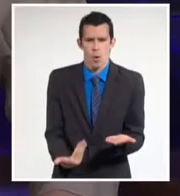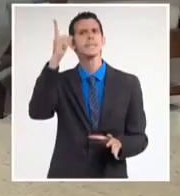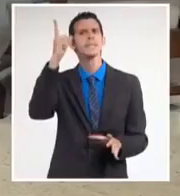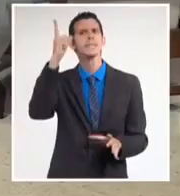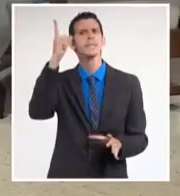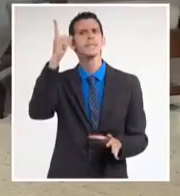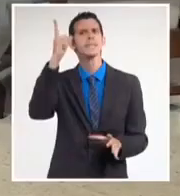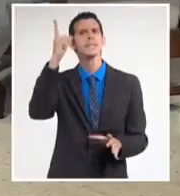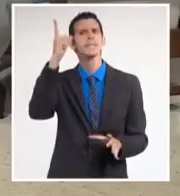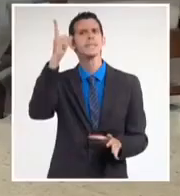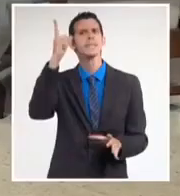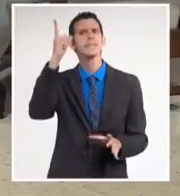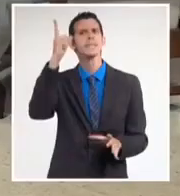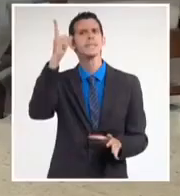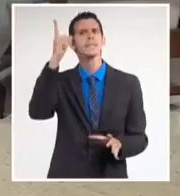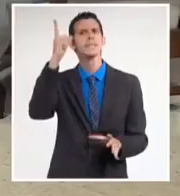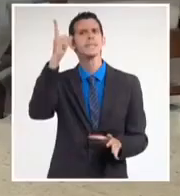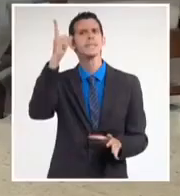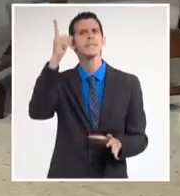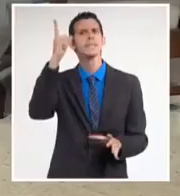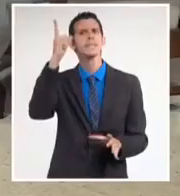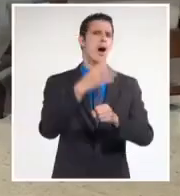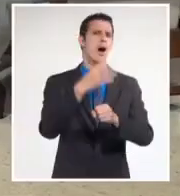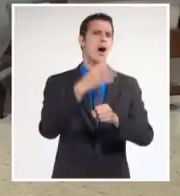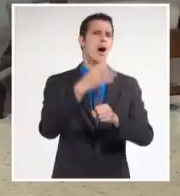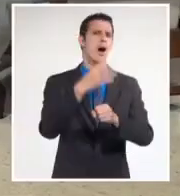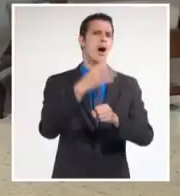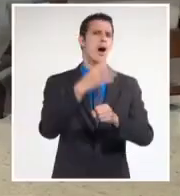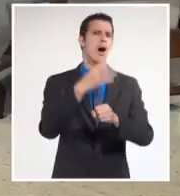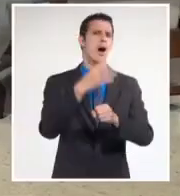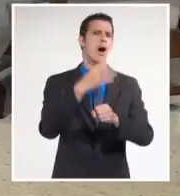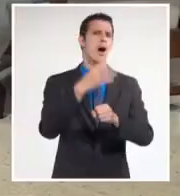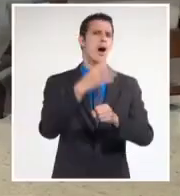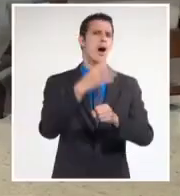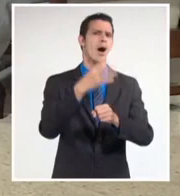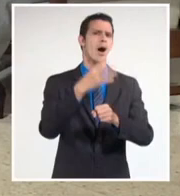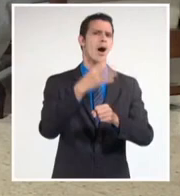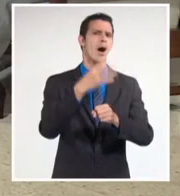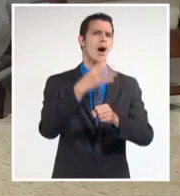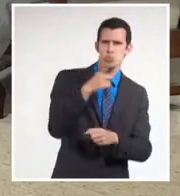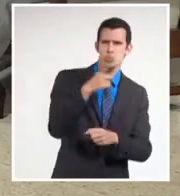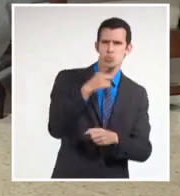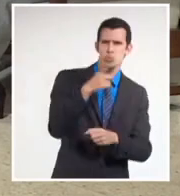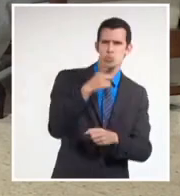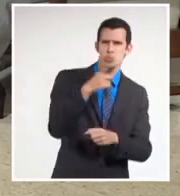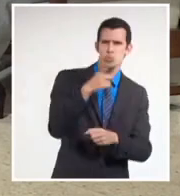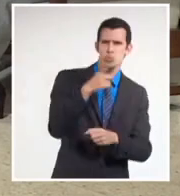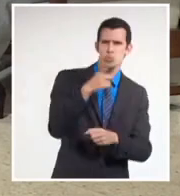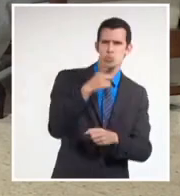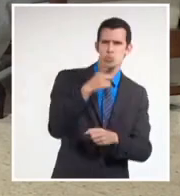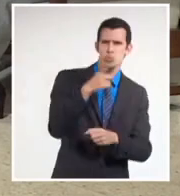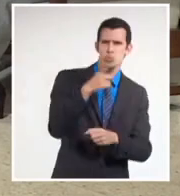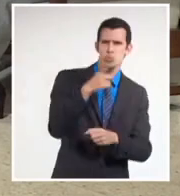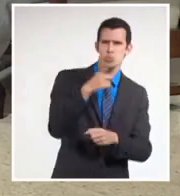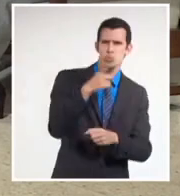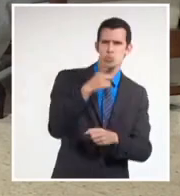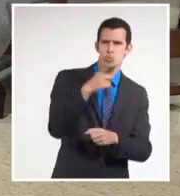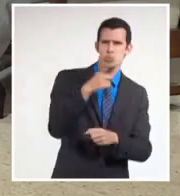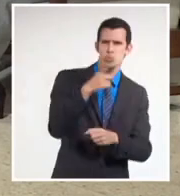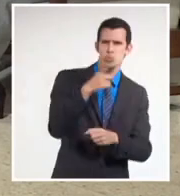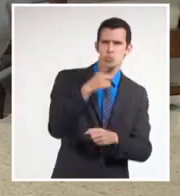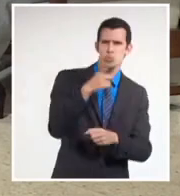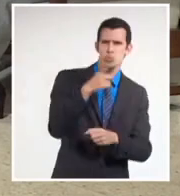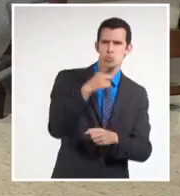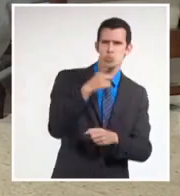recorridos, Alina, que de alguna manera hemos podido vivenciar de la máxima dirección del país por barrios y comunidades, por las